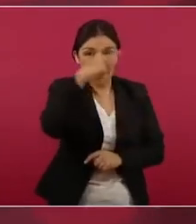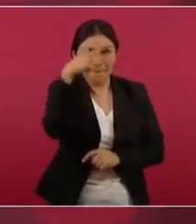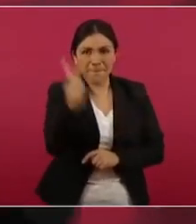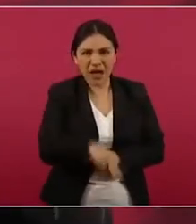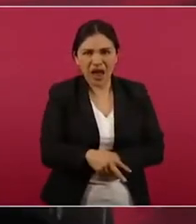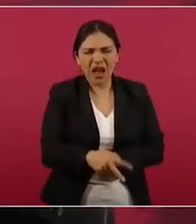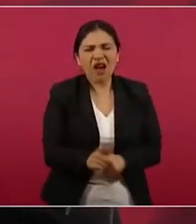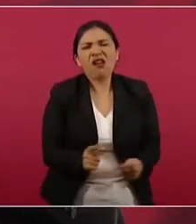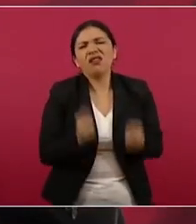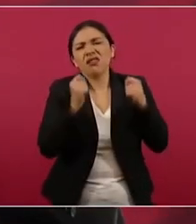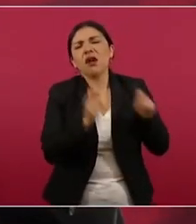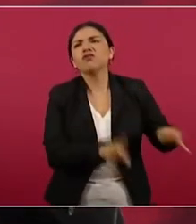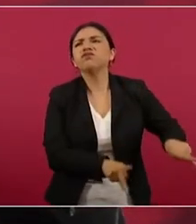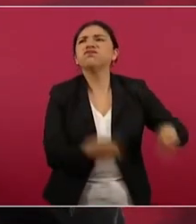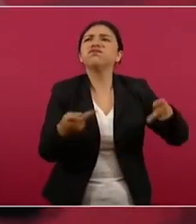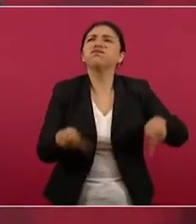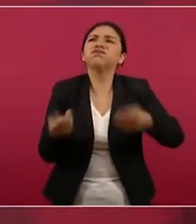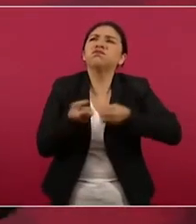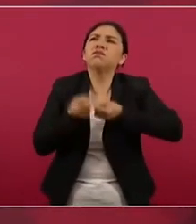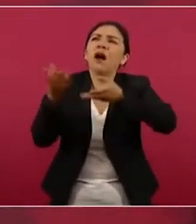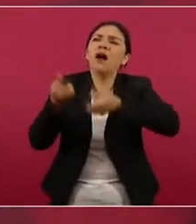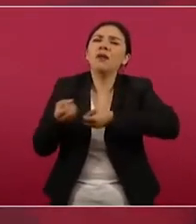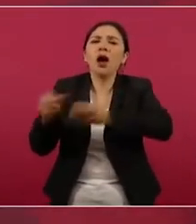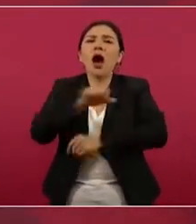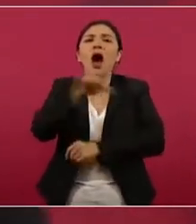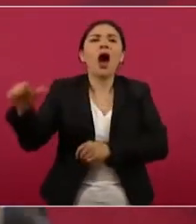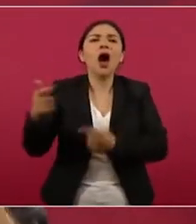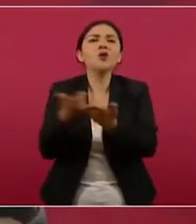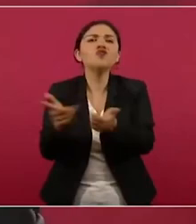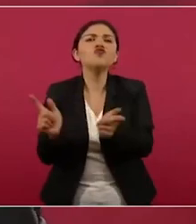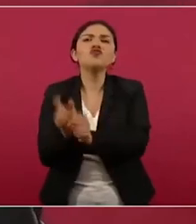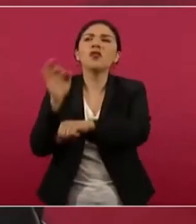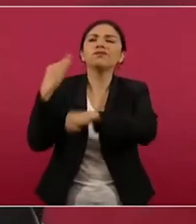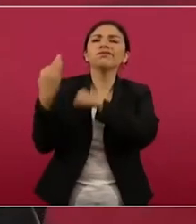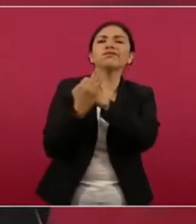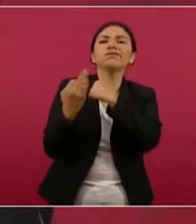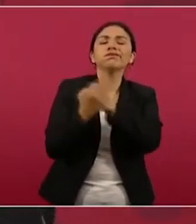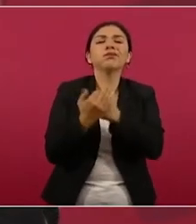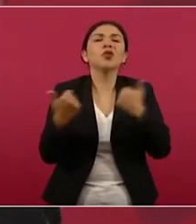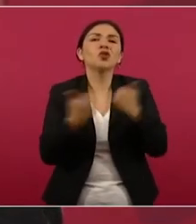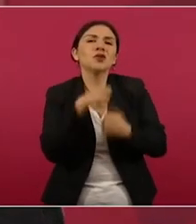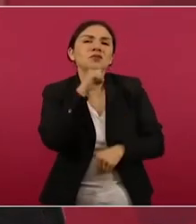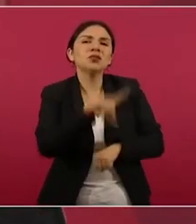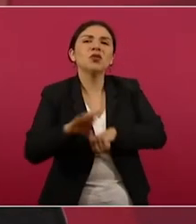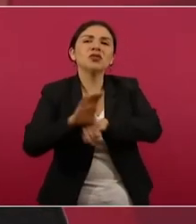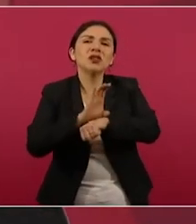a un grupo de allegados a Salinas.